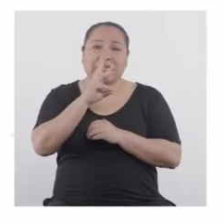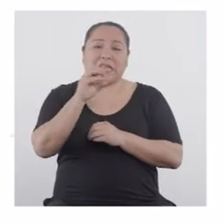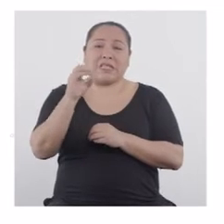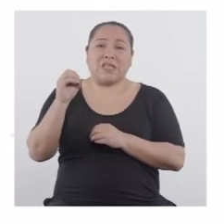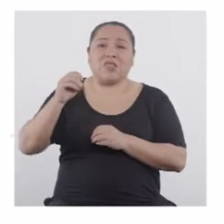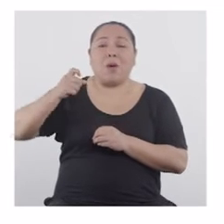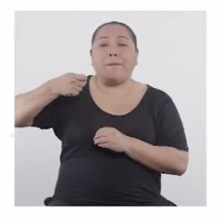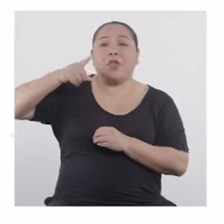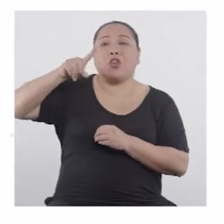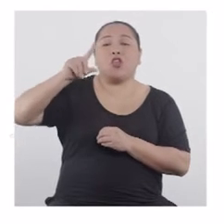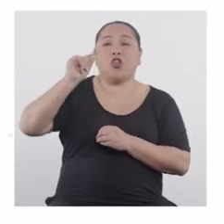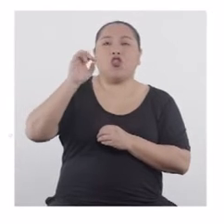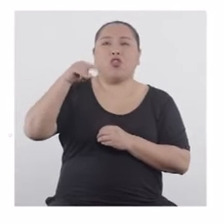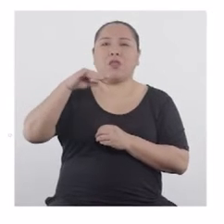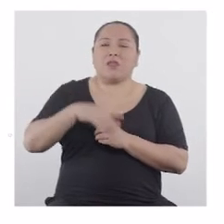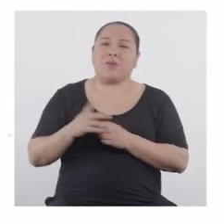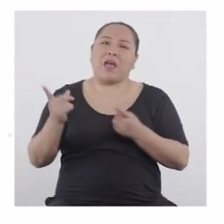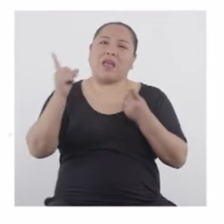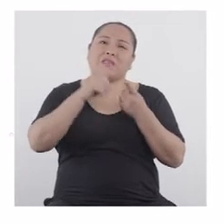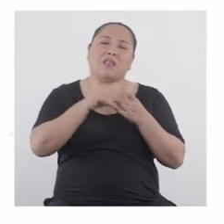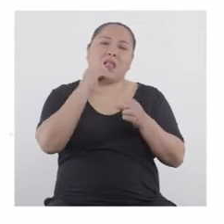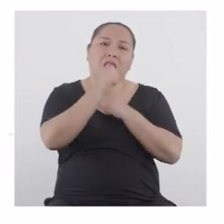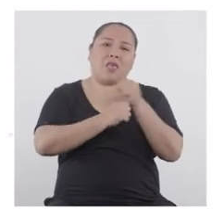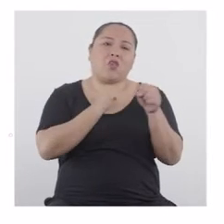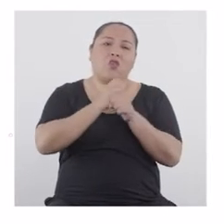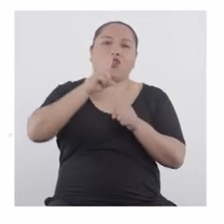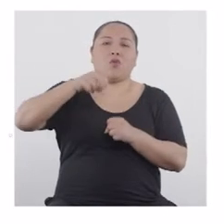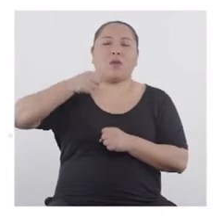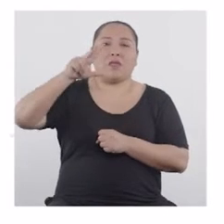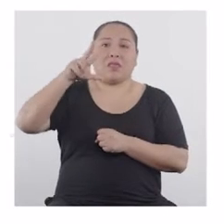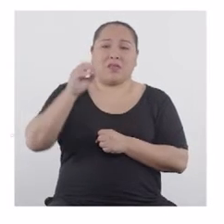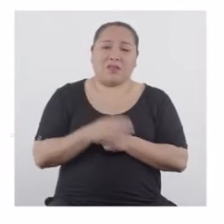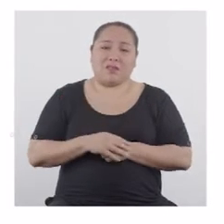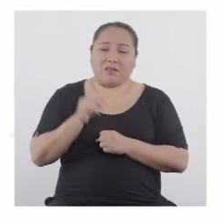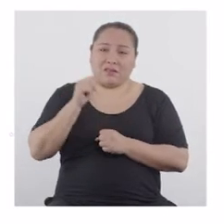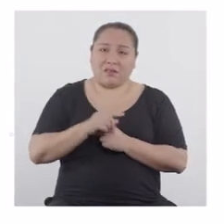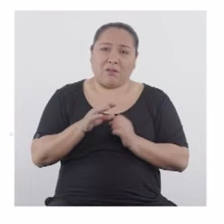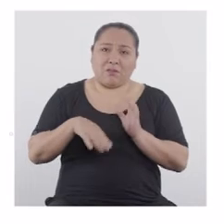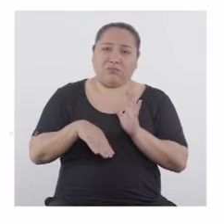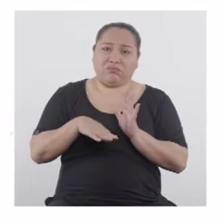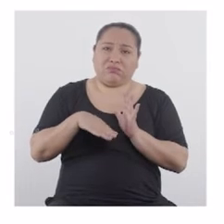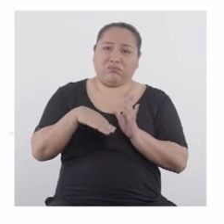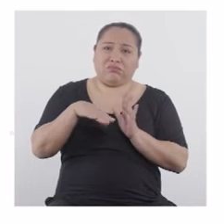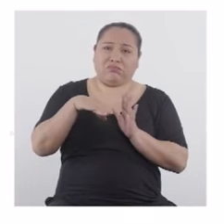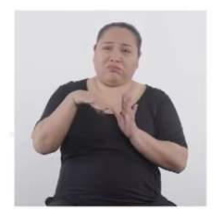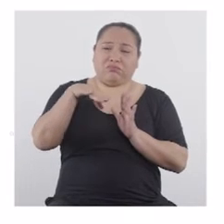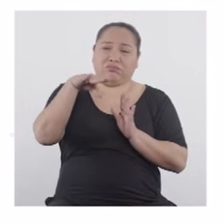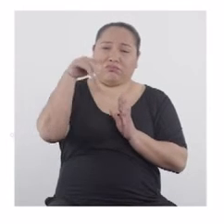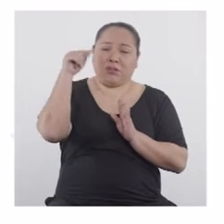600 millones de toneladas para el año 2030. Si la producción continúa al ritmo